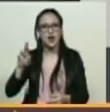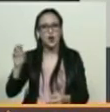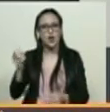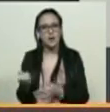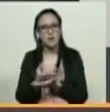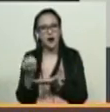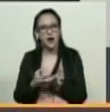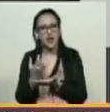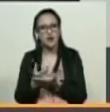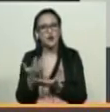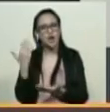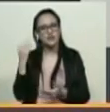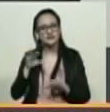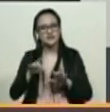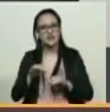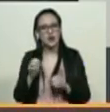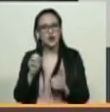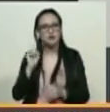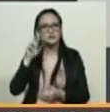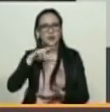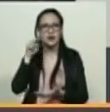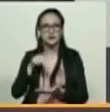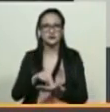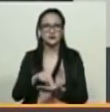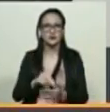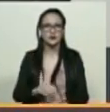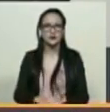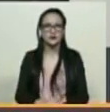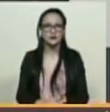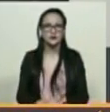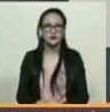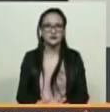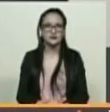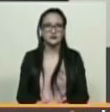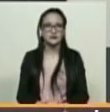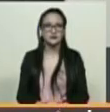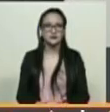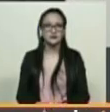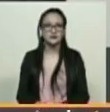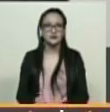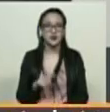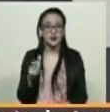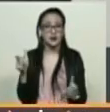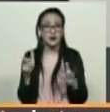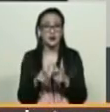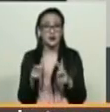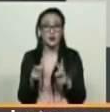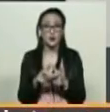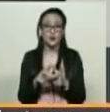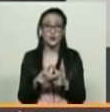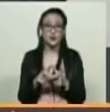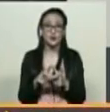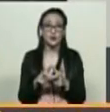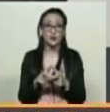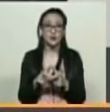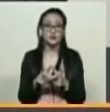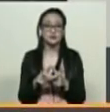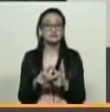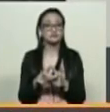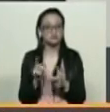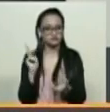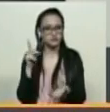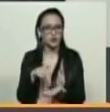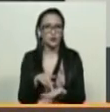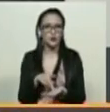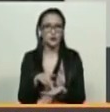que fue secretario de la Asamblea Nacional. Okay. Y si en esas reuniones, si ellos estuvieron